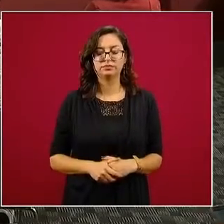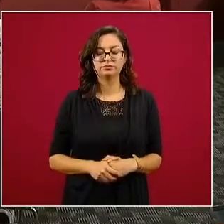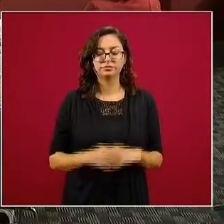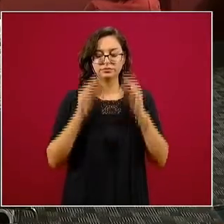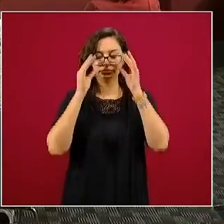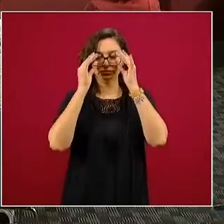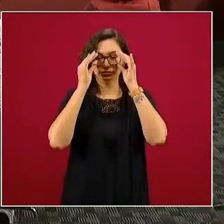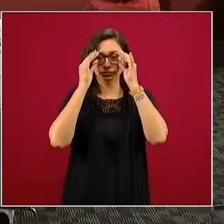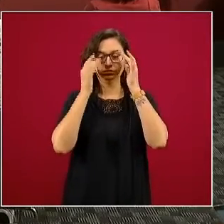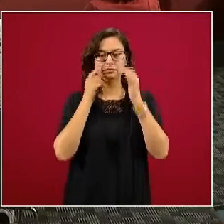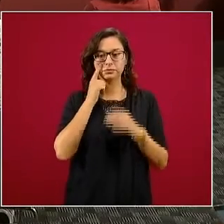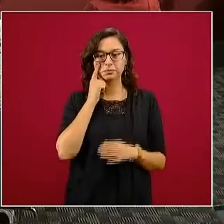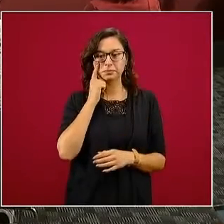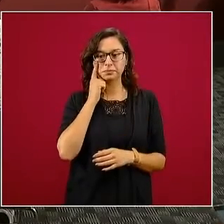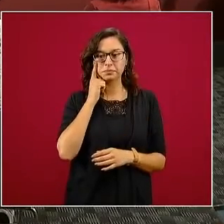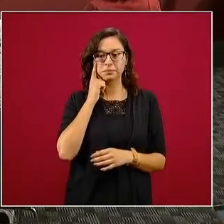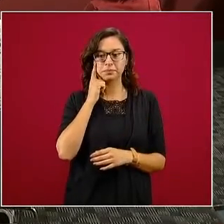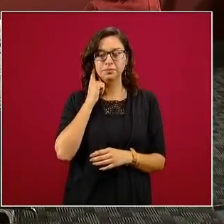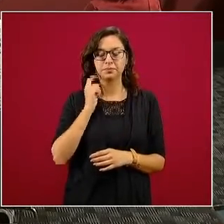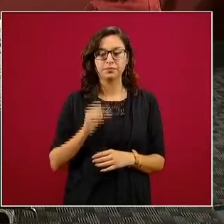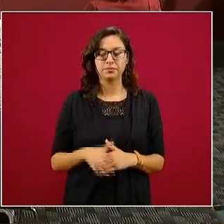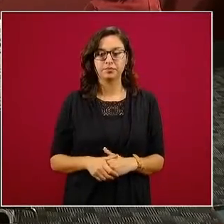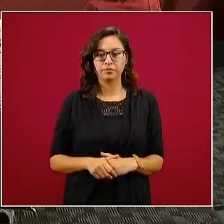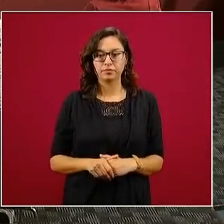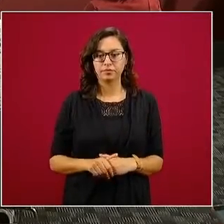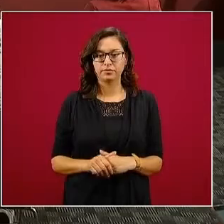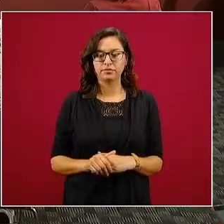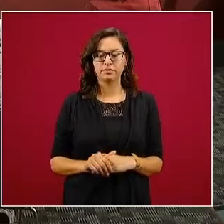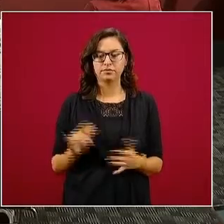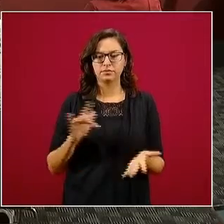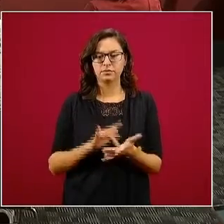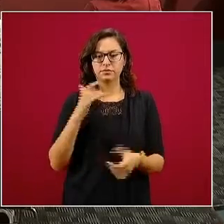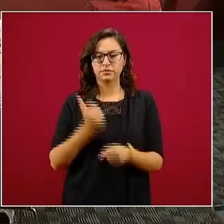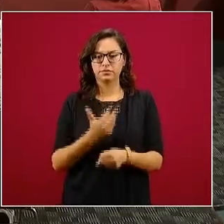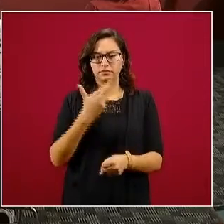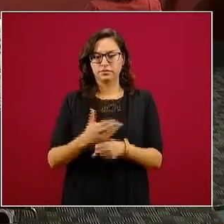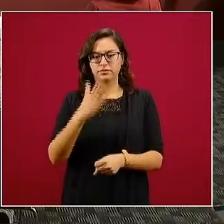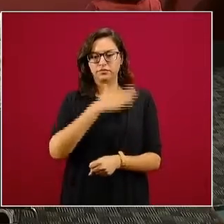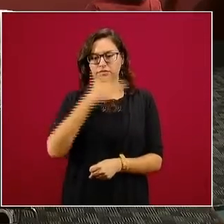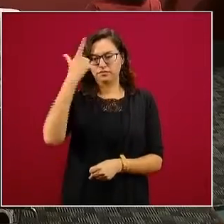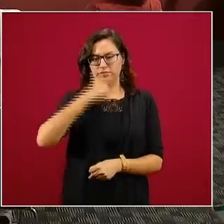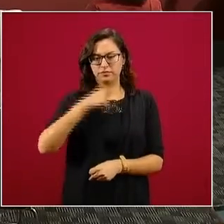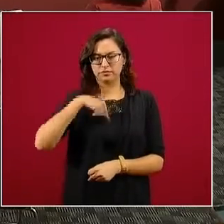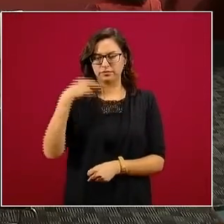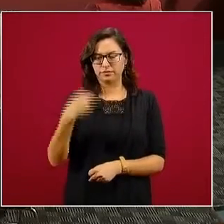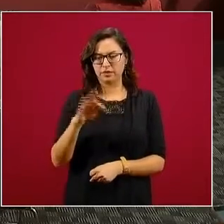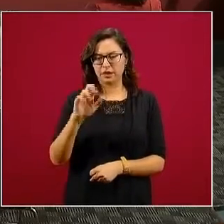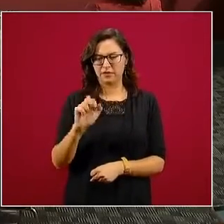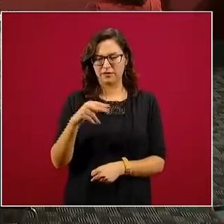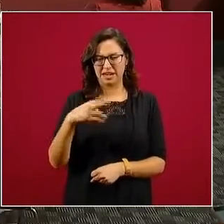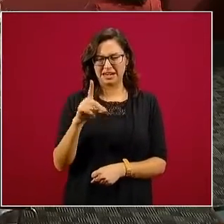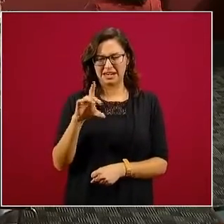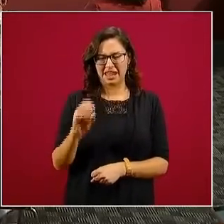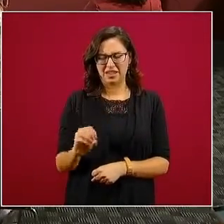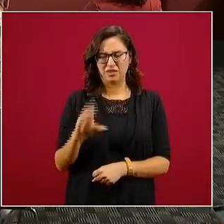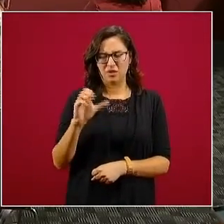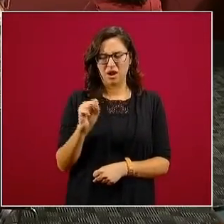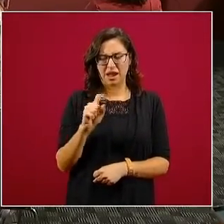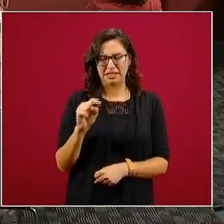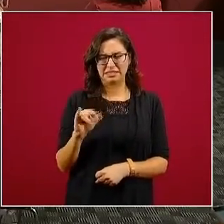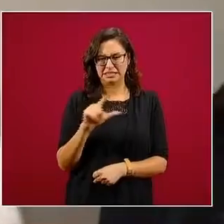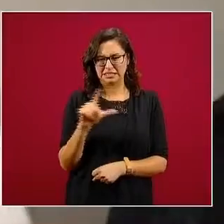hospitalización. Adicionalmente a eso, hemos hecho también movimientos de pacientes de Puebla a la Ciudad de México, en